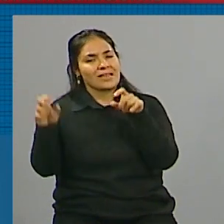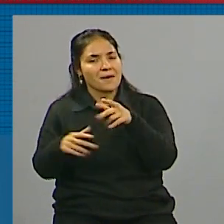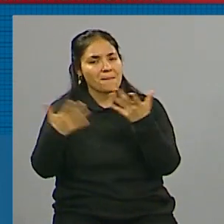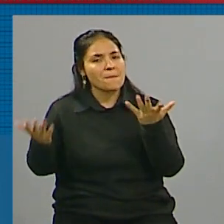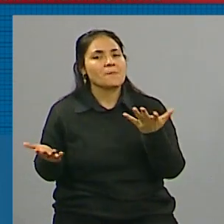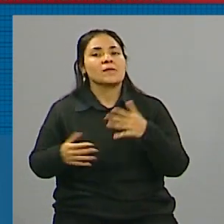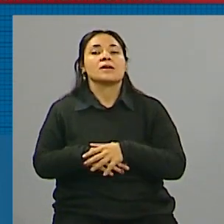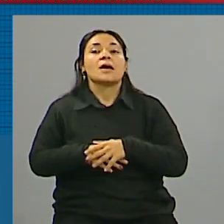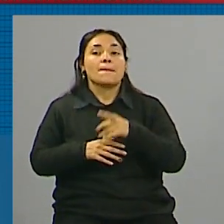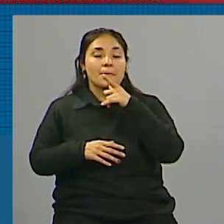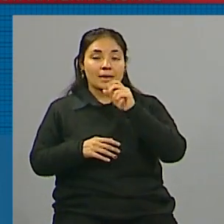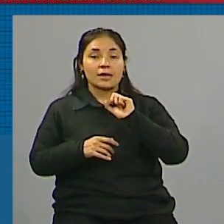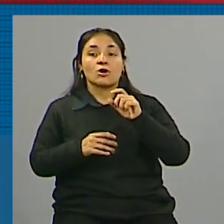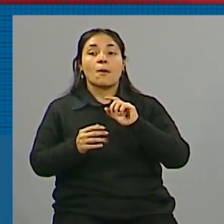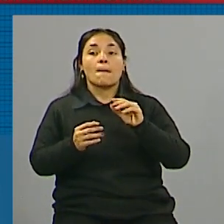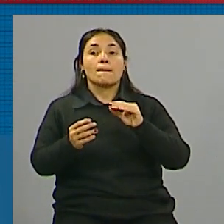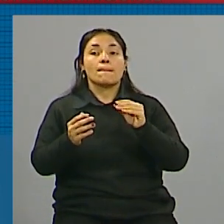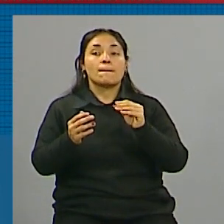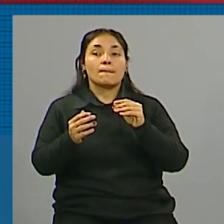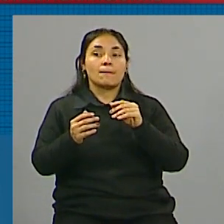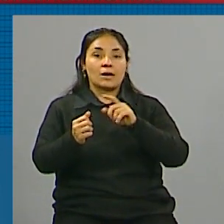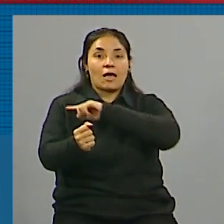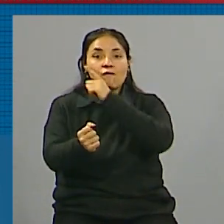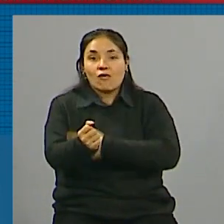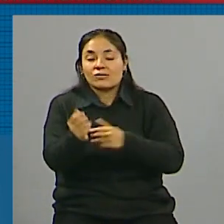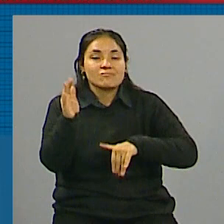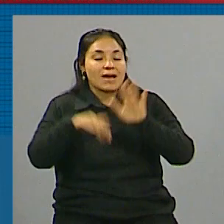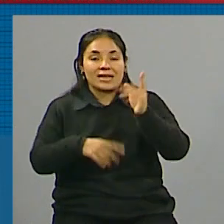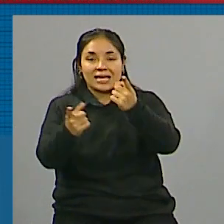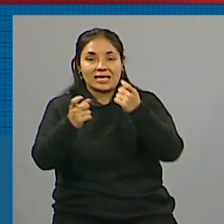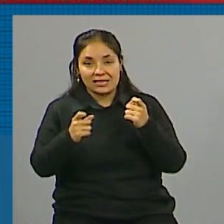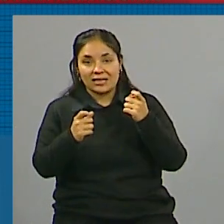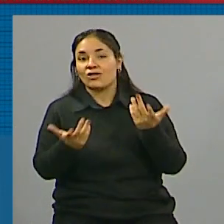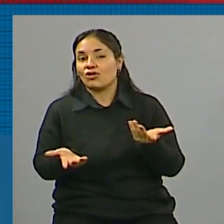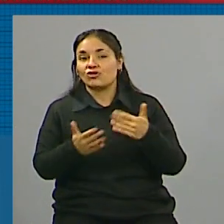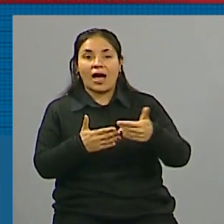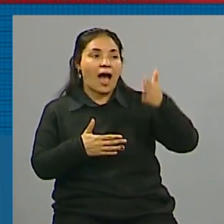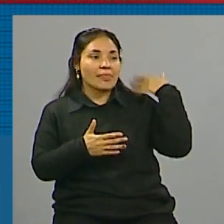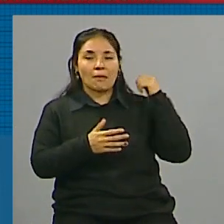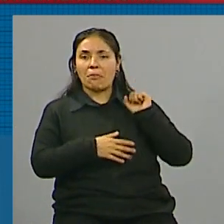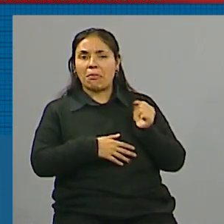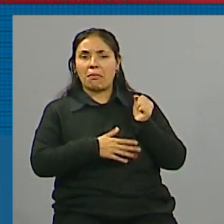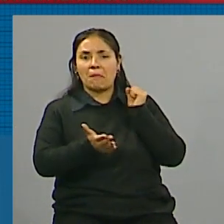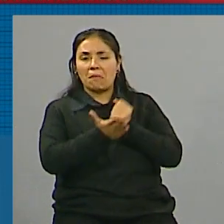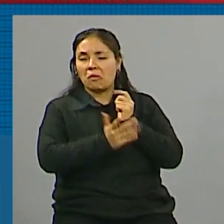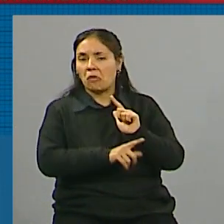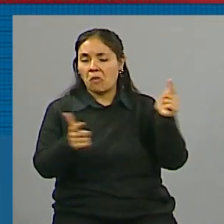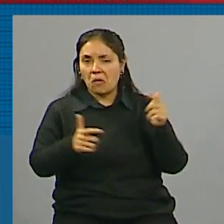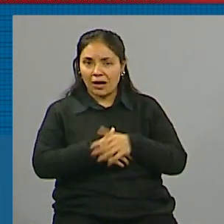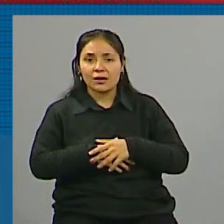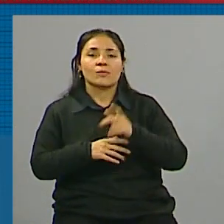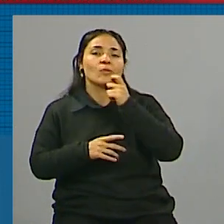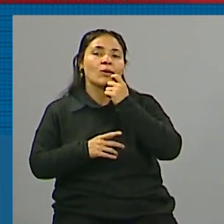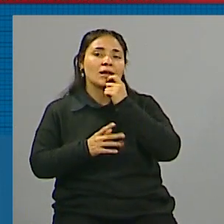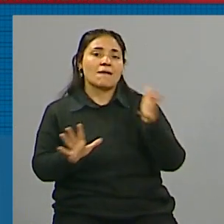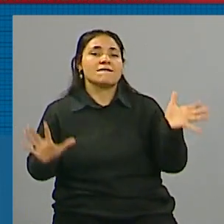esfuerzos se van a tener que dar con una altura que no ha existido hasta la actualidad, principalmente dentro del marco de acciones con vínculos